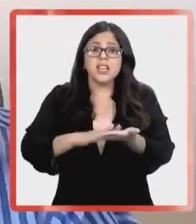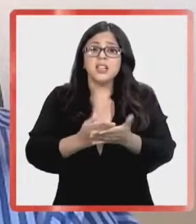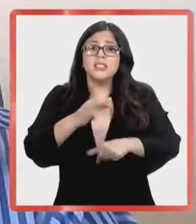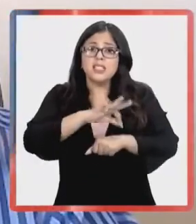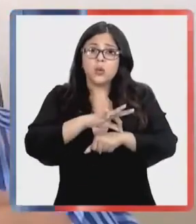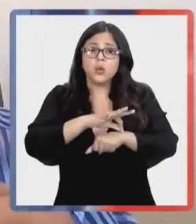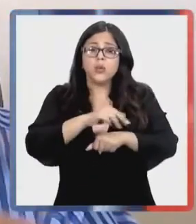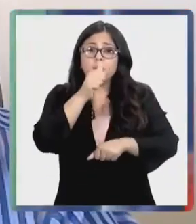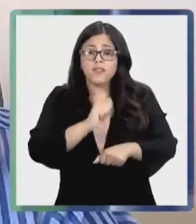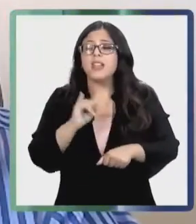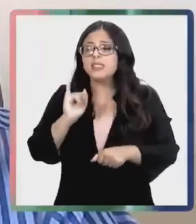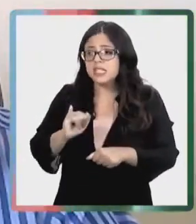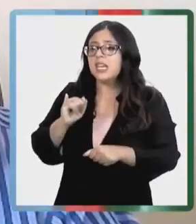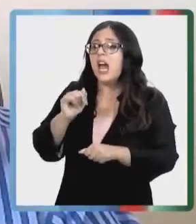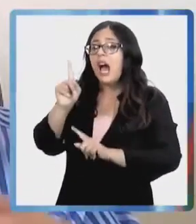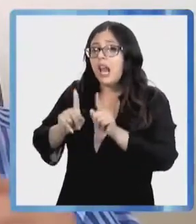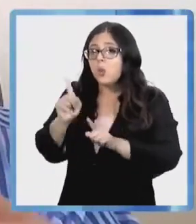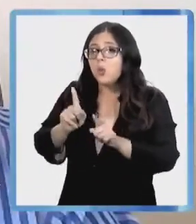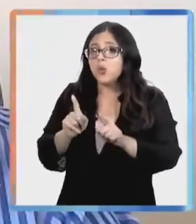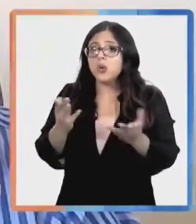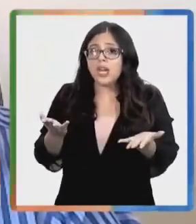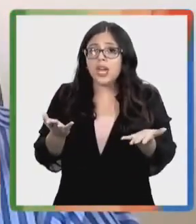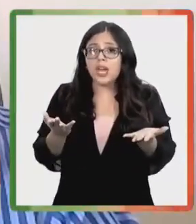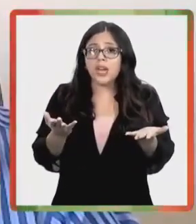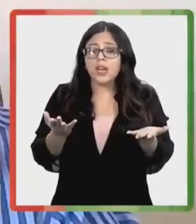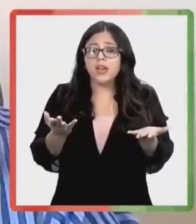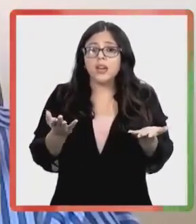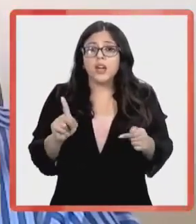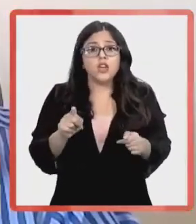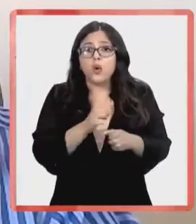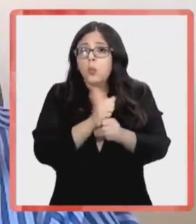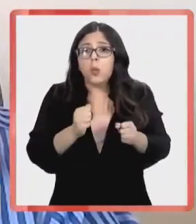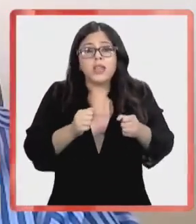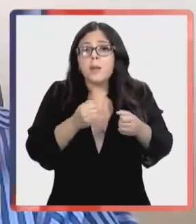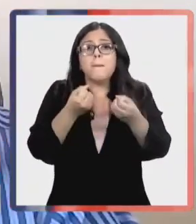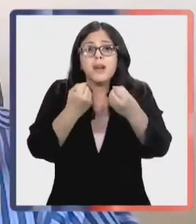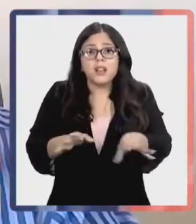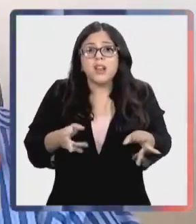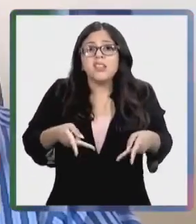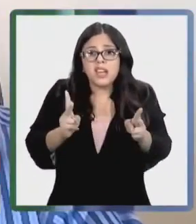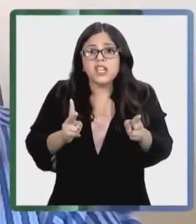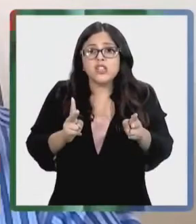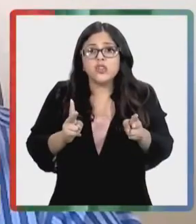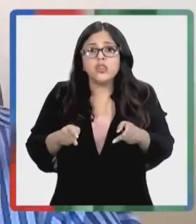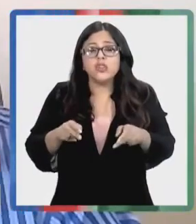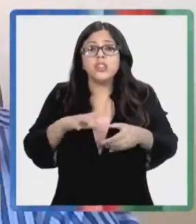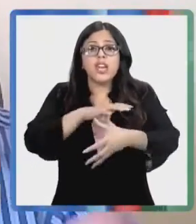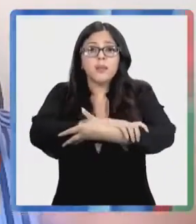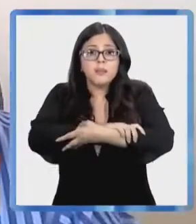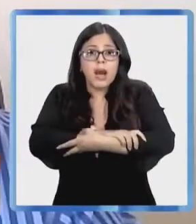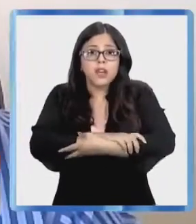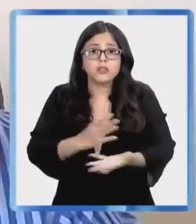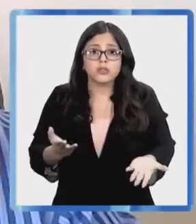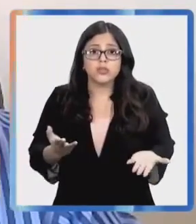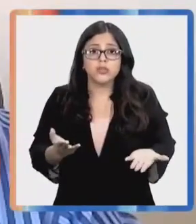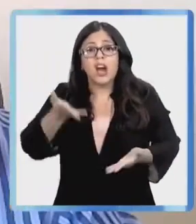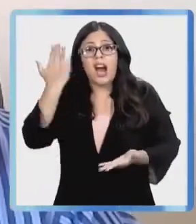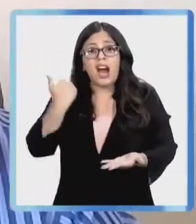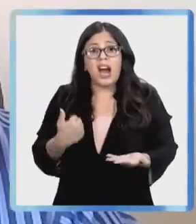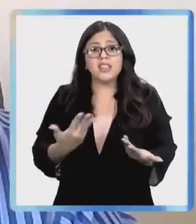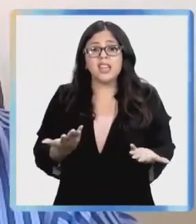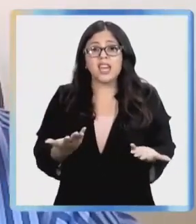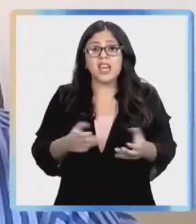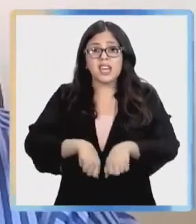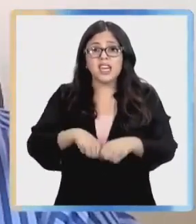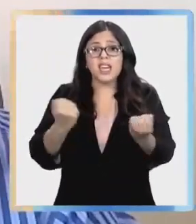esfuerzo económico para pagar su plan. No tienen derecho ellos a perder sus condiciones que están pactadas. Y por eso, ¿qué ocurrió antes? Cuando quebró Más